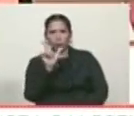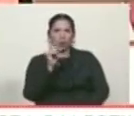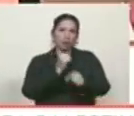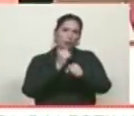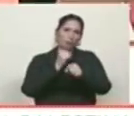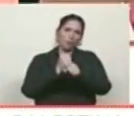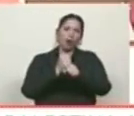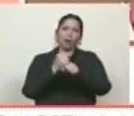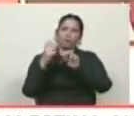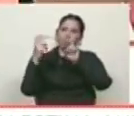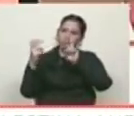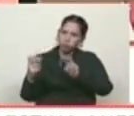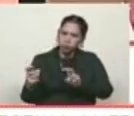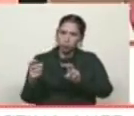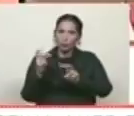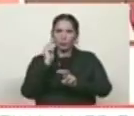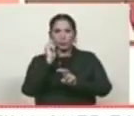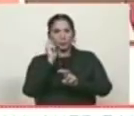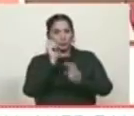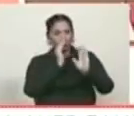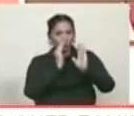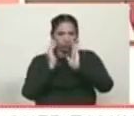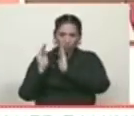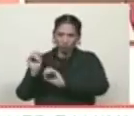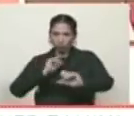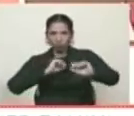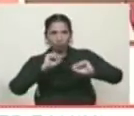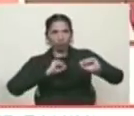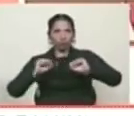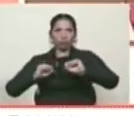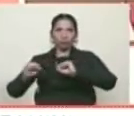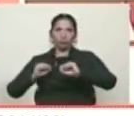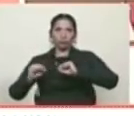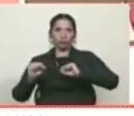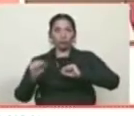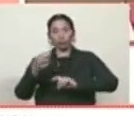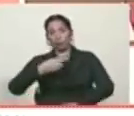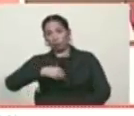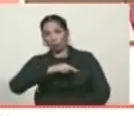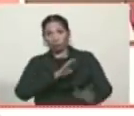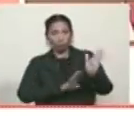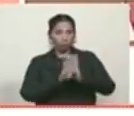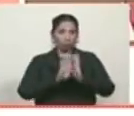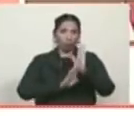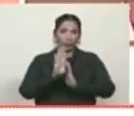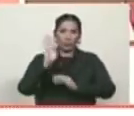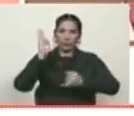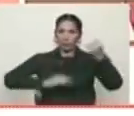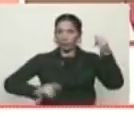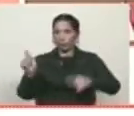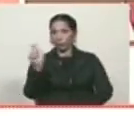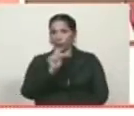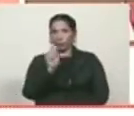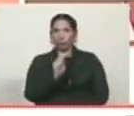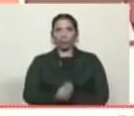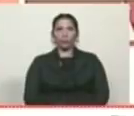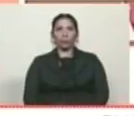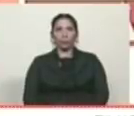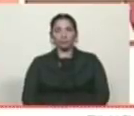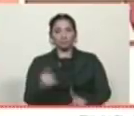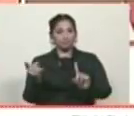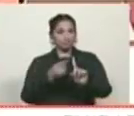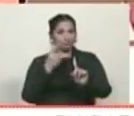trabajo, las tareas de organización, las tareas de movilización que hemos venido desarrollando estos últimos meses. En primer